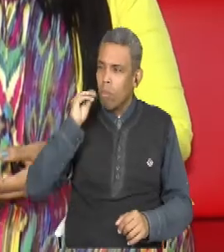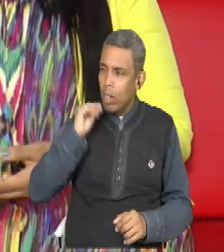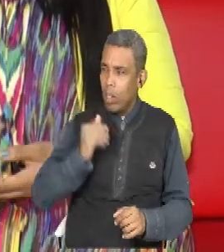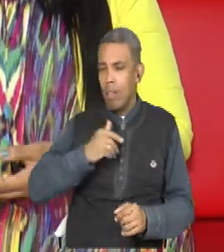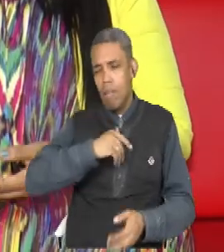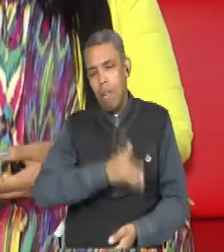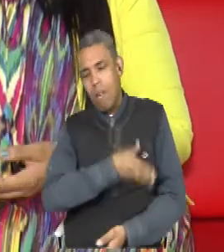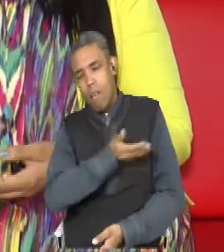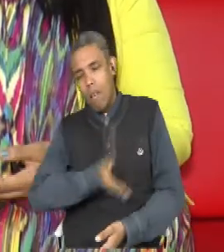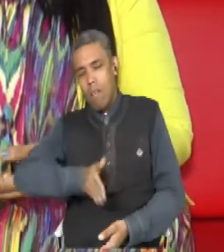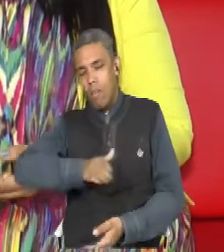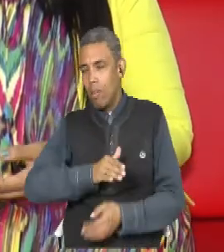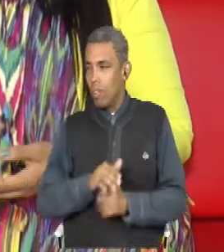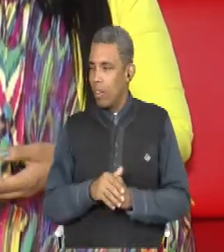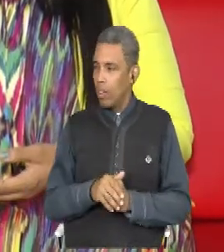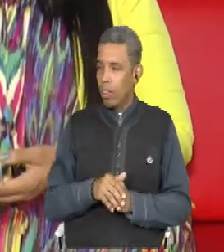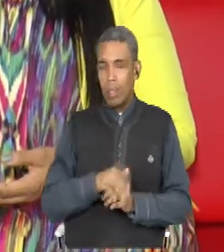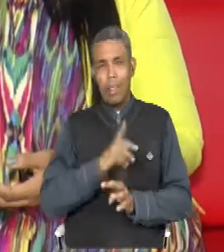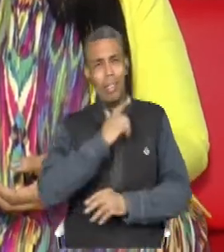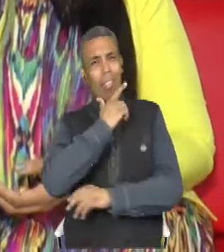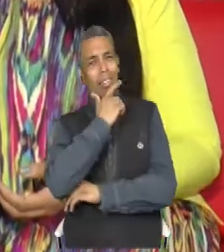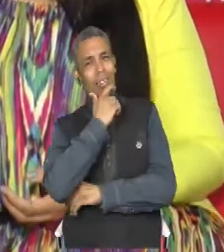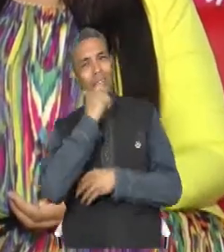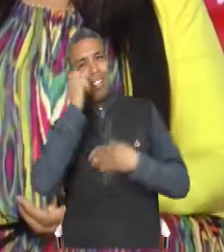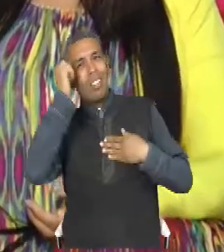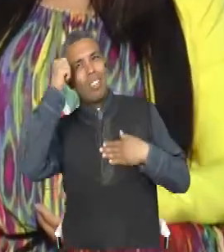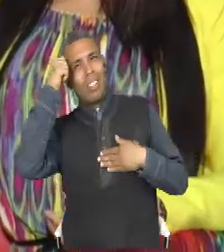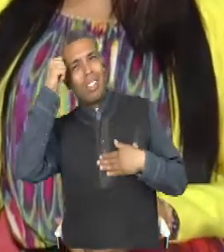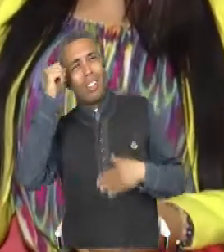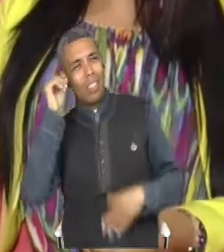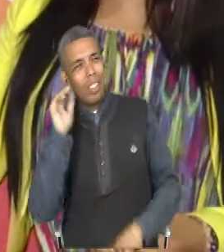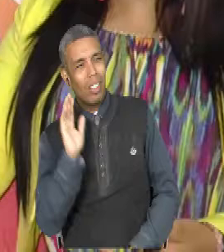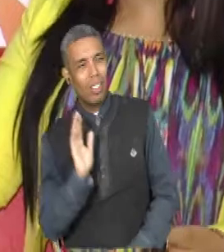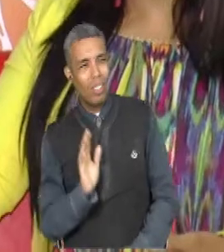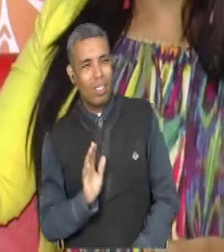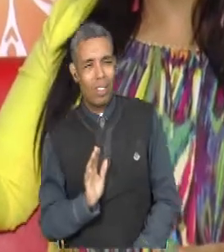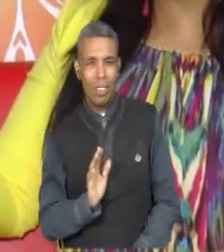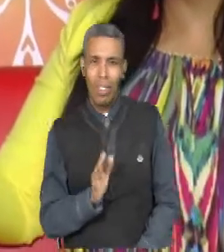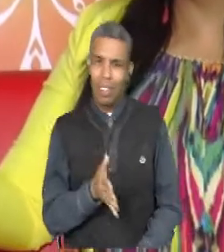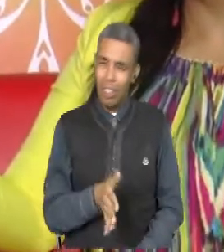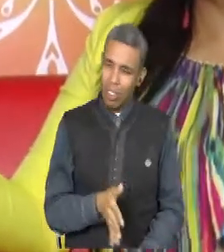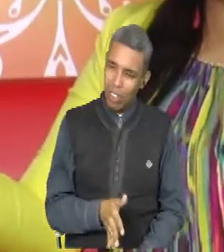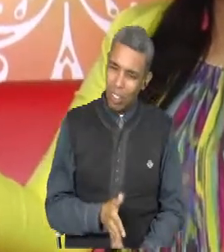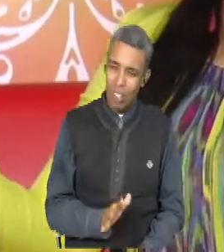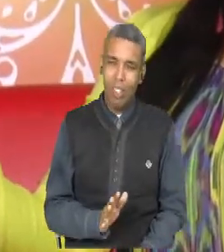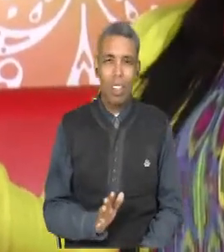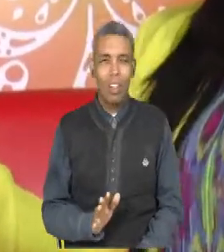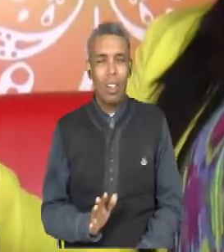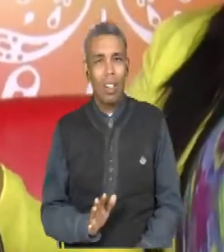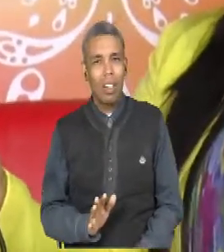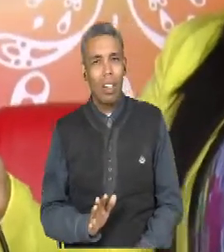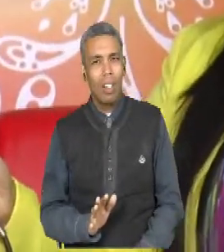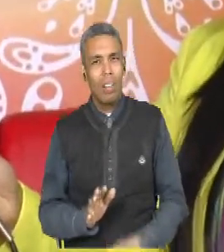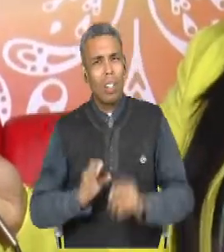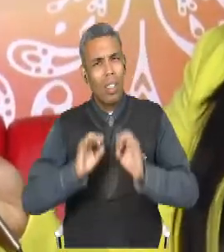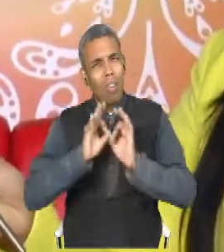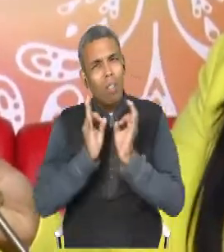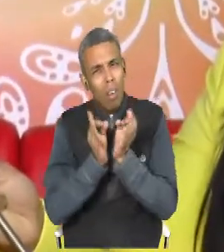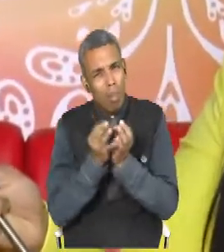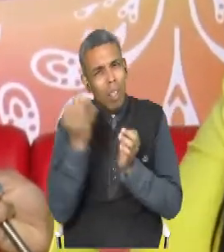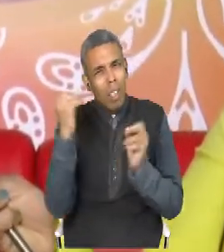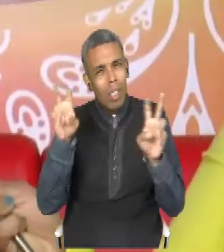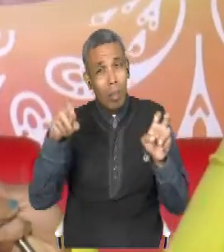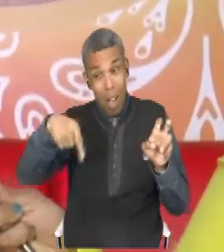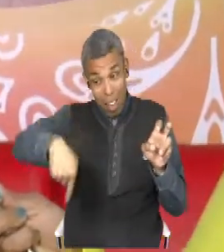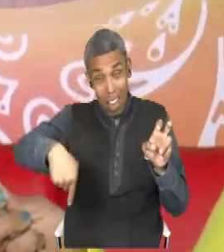toqué la inauguración de la cervecería. Y hubo dos inauguraciones, una para la familia, creo, y la